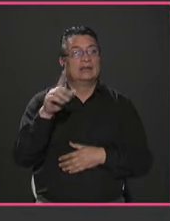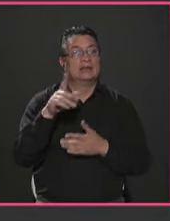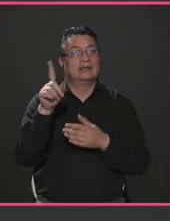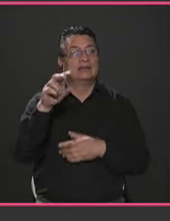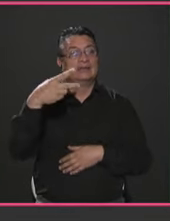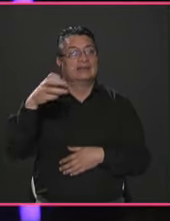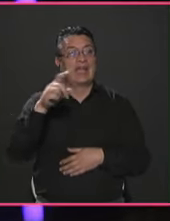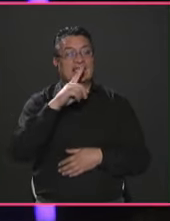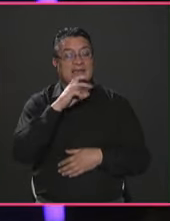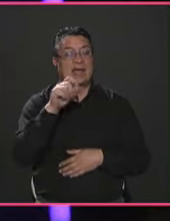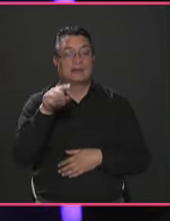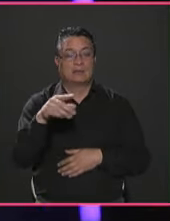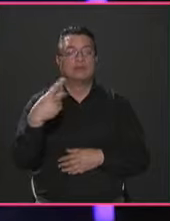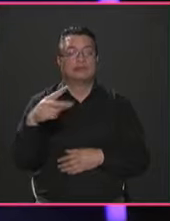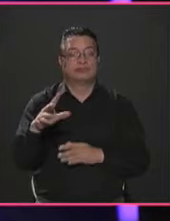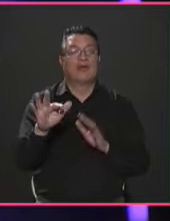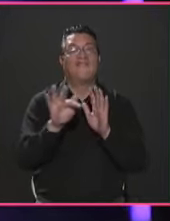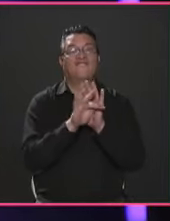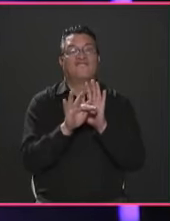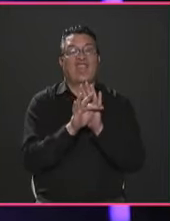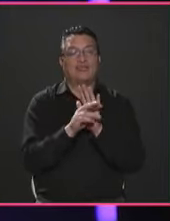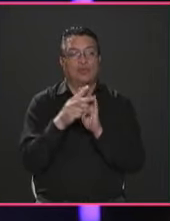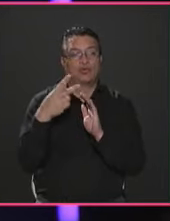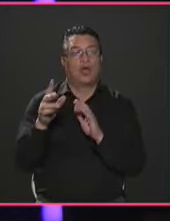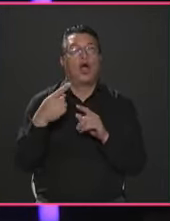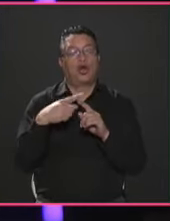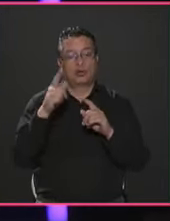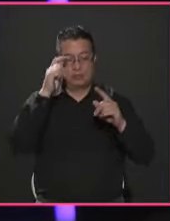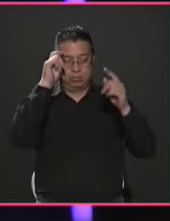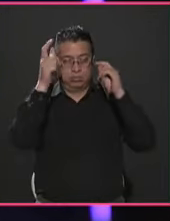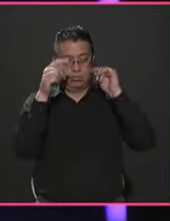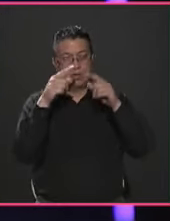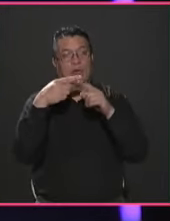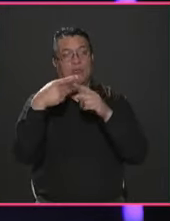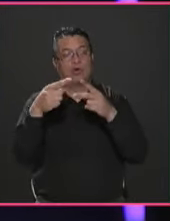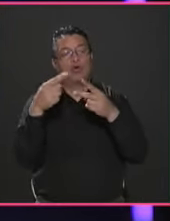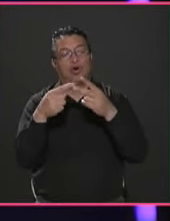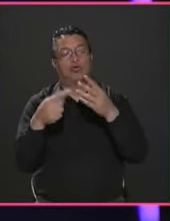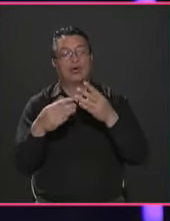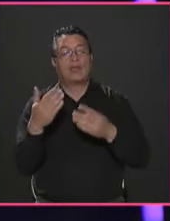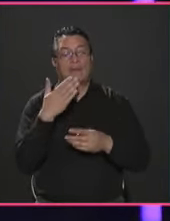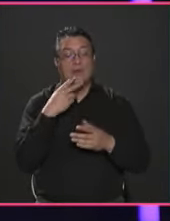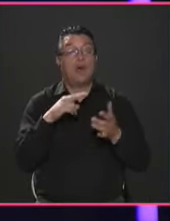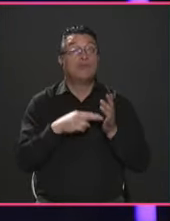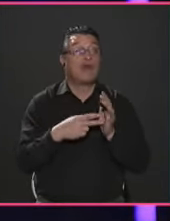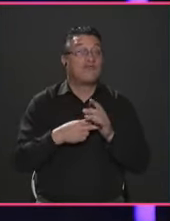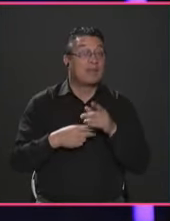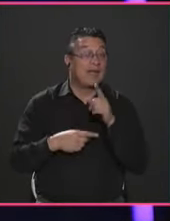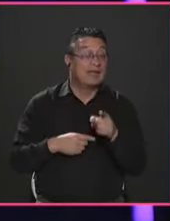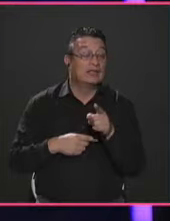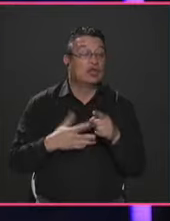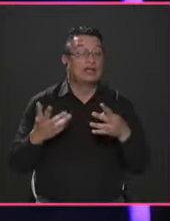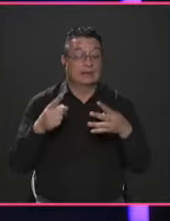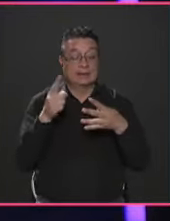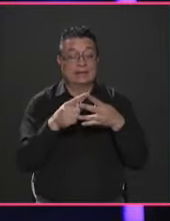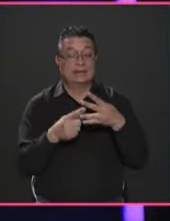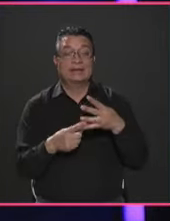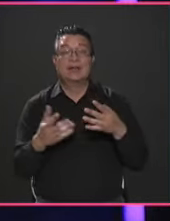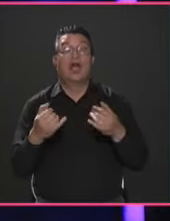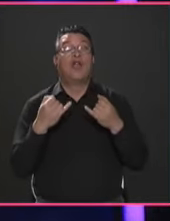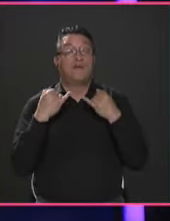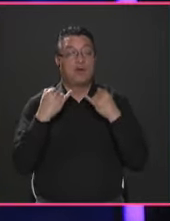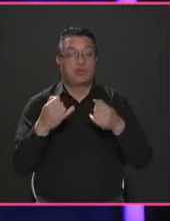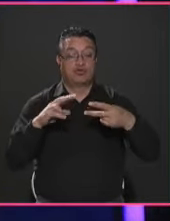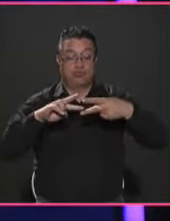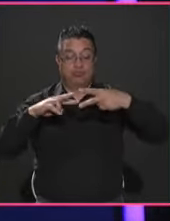desarrollado por Facebook y otra iniciativa académicas como Fly y Cano el problema que tenían estos algoritmos que dada la información